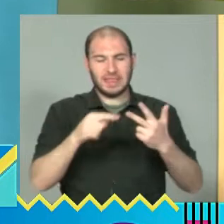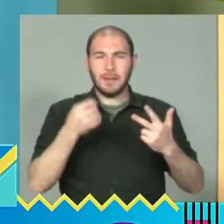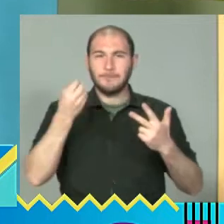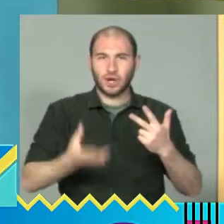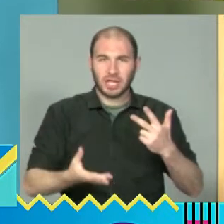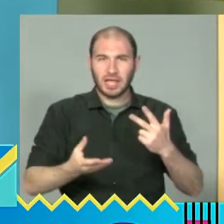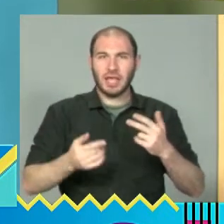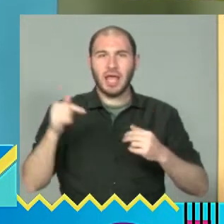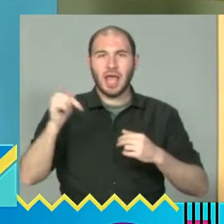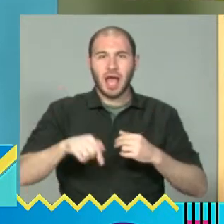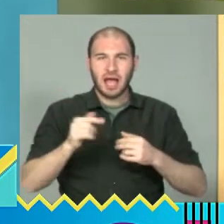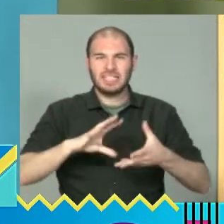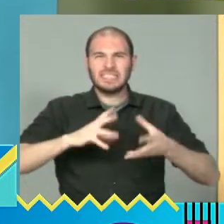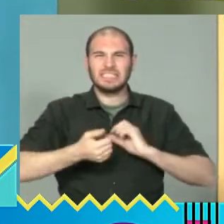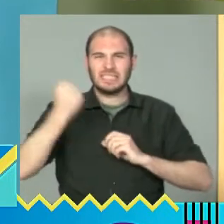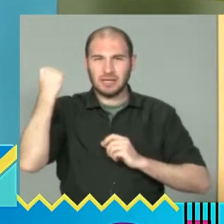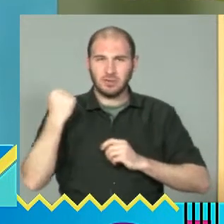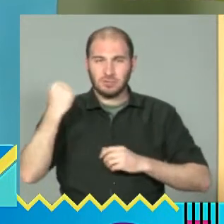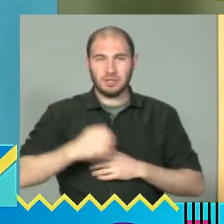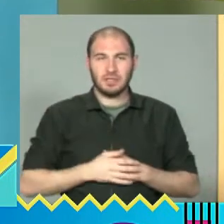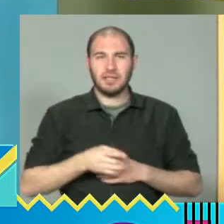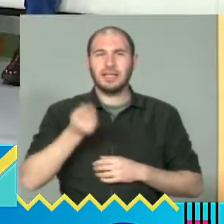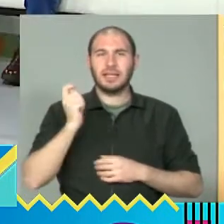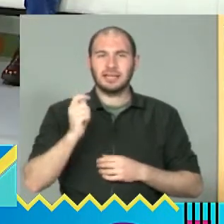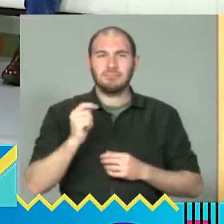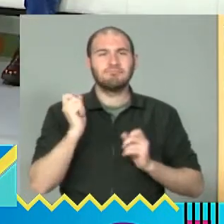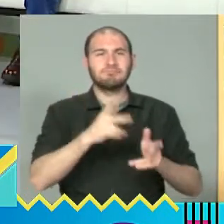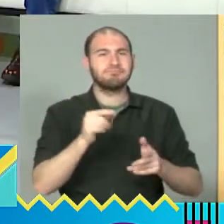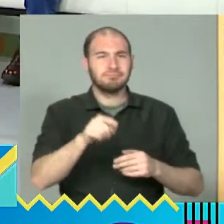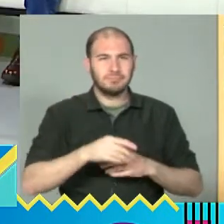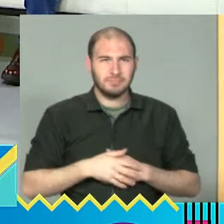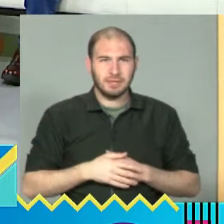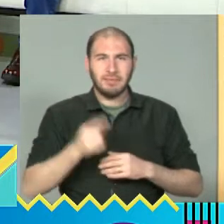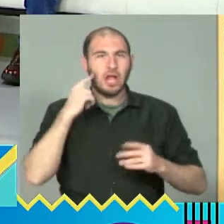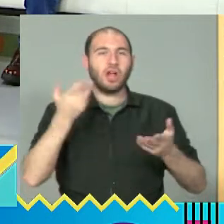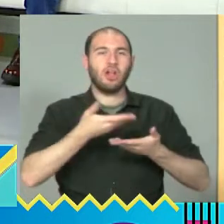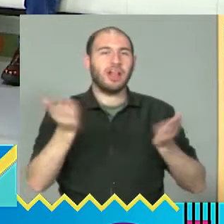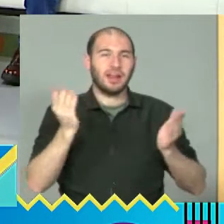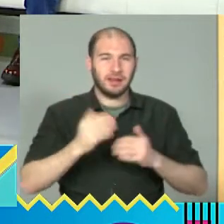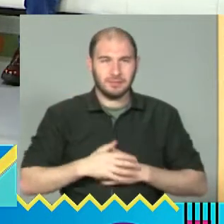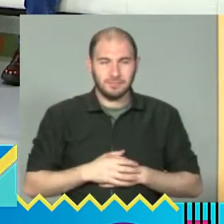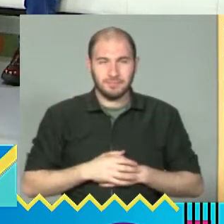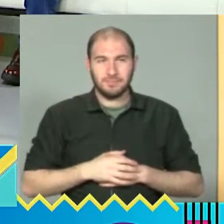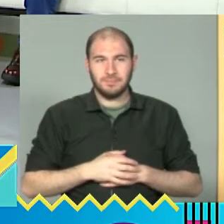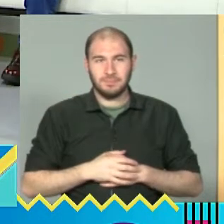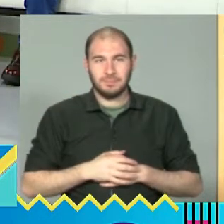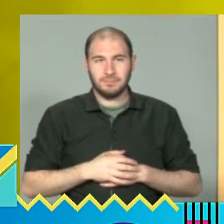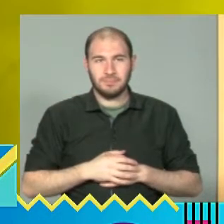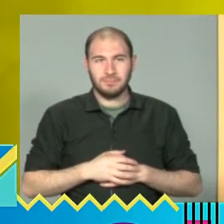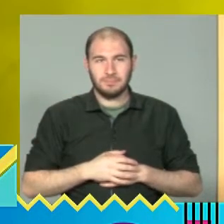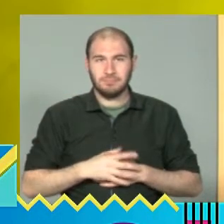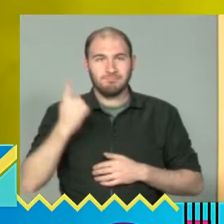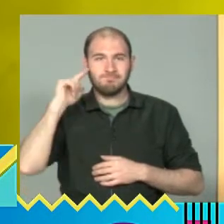por lo que se ha llegado a esta crisis financiera. ¿Te animás a comenzar? Delinearlas, nada más. Alto endeudamiento